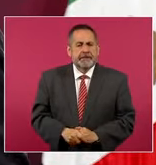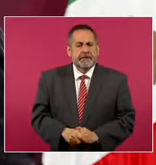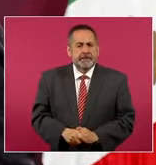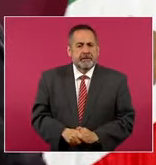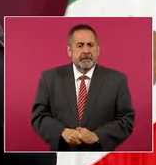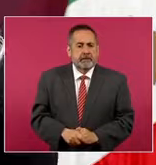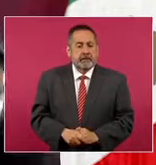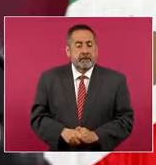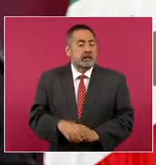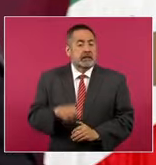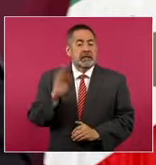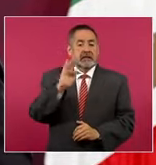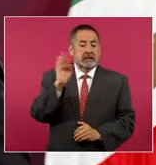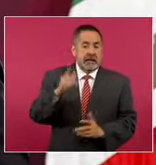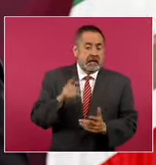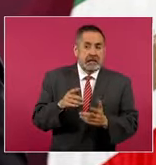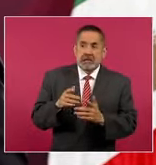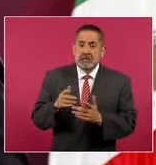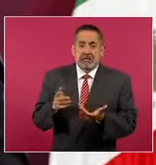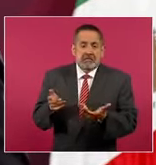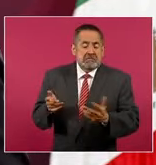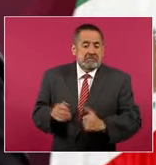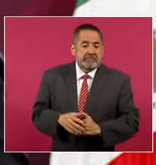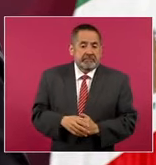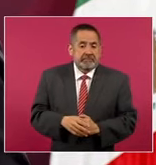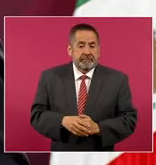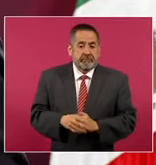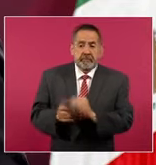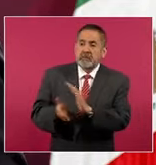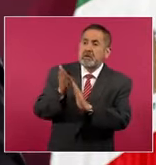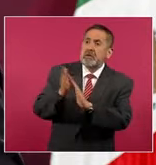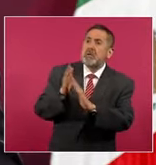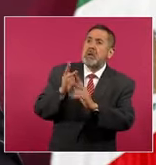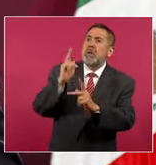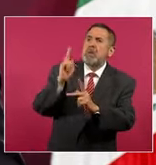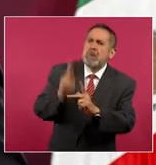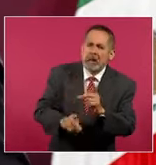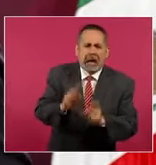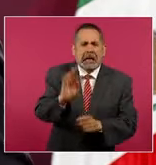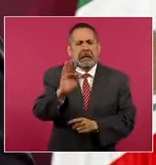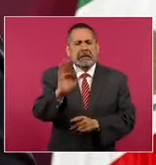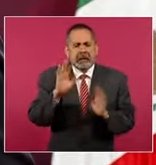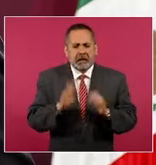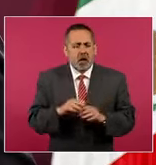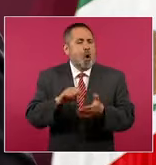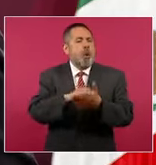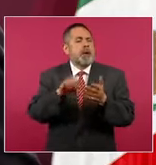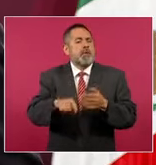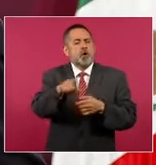Puede ser que una obra material, pues, se nos quede pendiente, o esto que hablábamos de la reforma